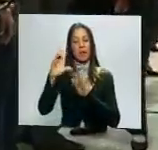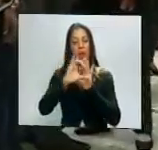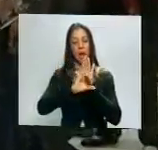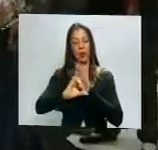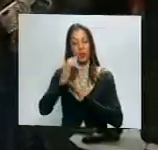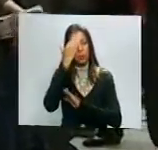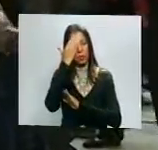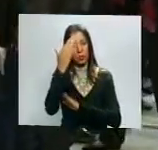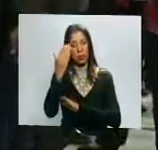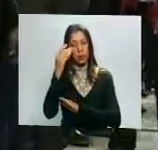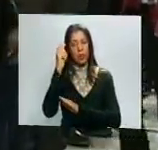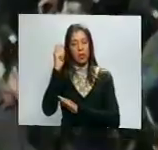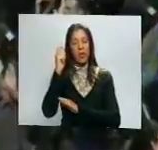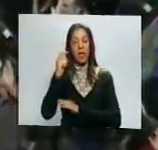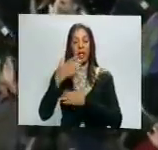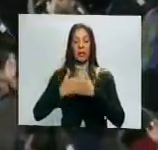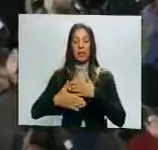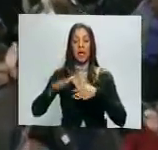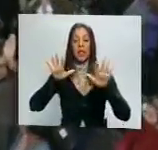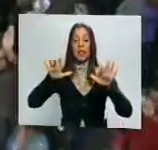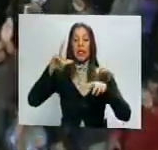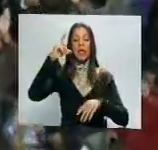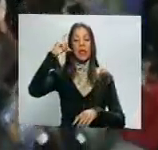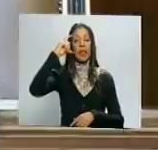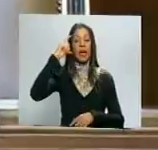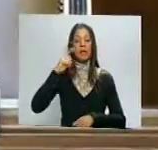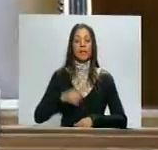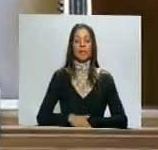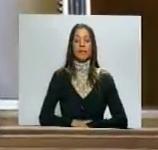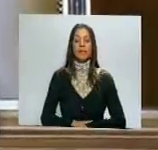Nacional Constituyente en los próximos 10 días.